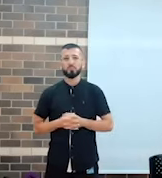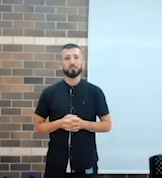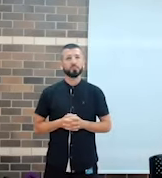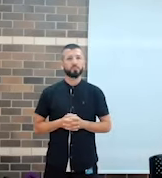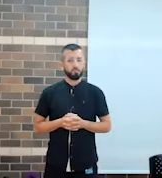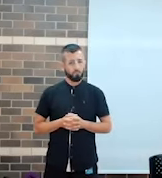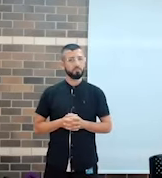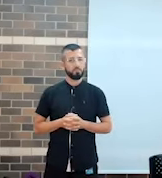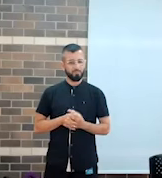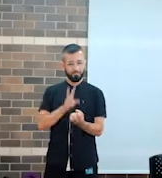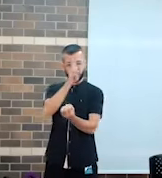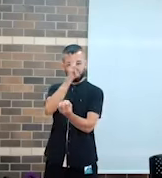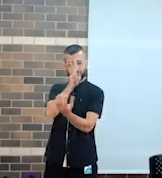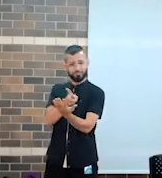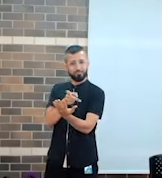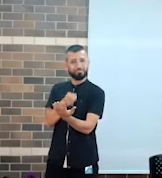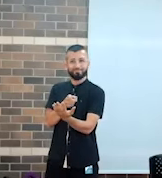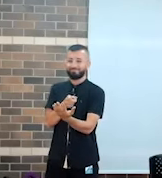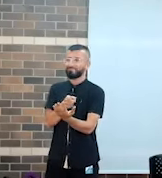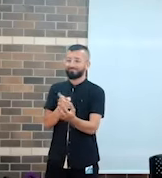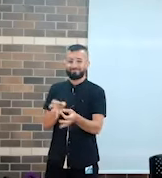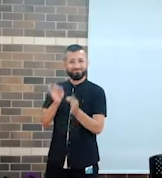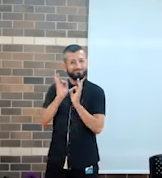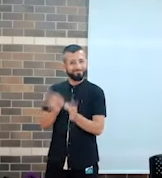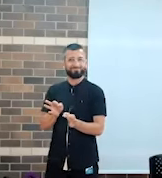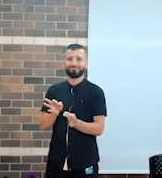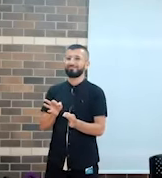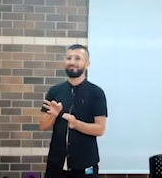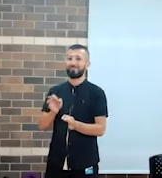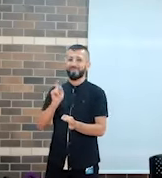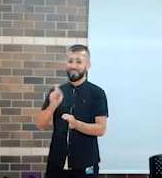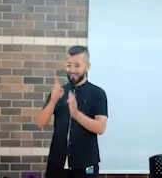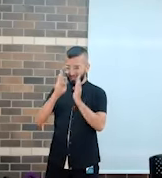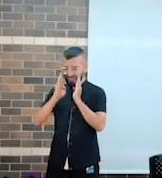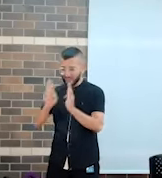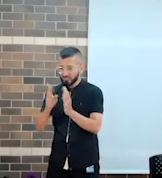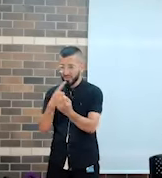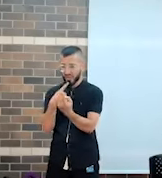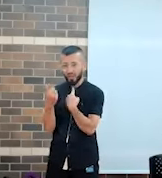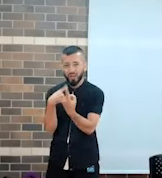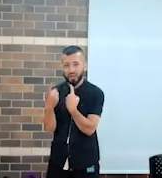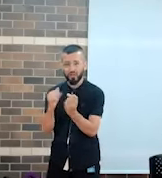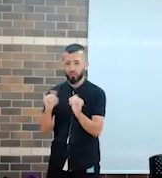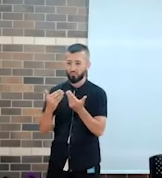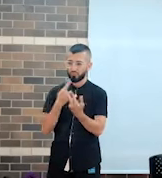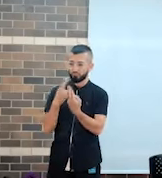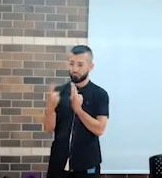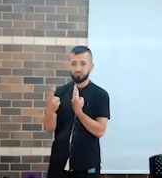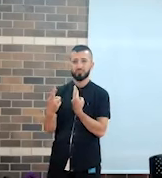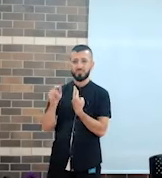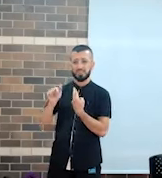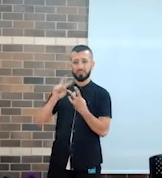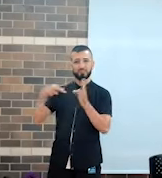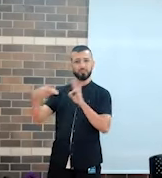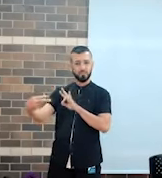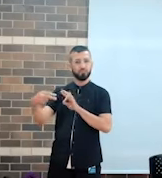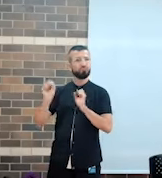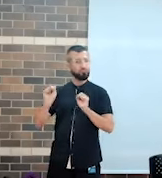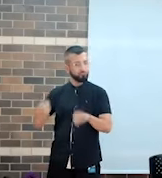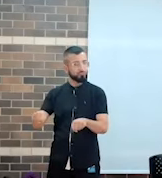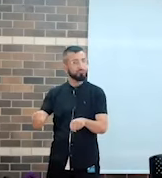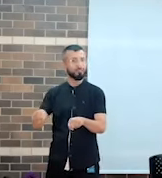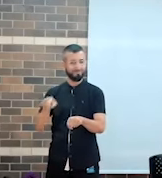Definitivamente la diversidad es un asunto que debe atenderse y que debe comprenderse en ese diálogo, en esa relación, y que solo desde esa perspectiva se logra pues